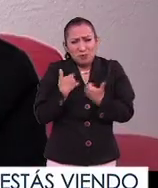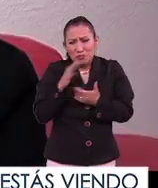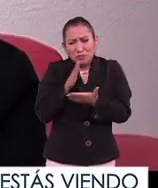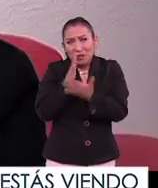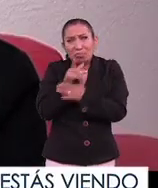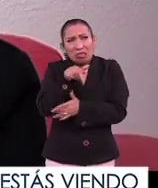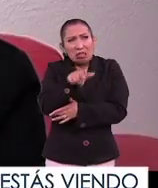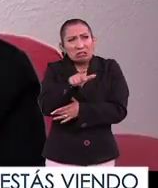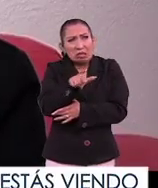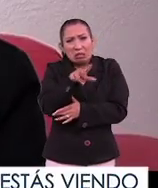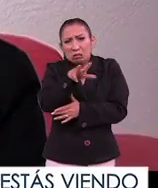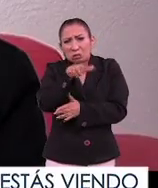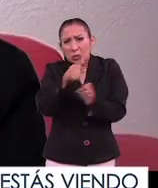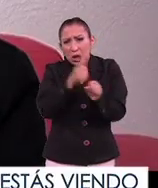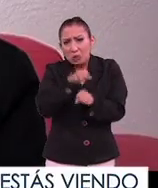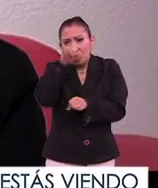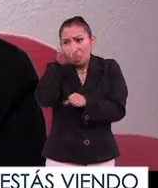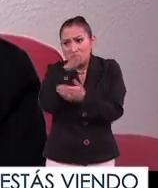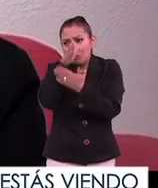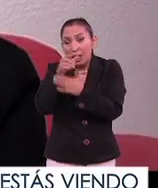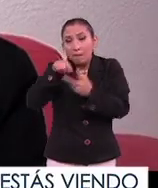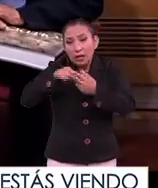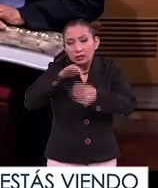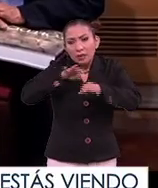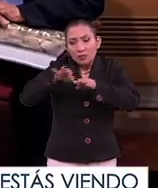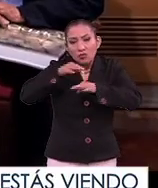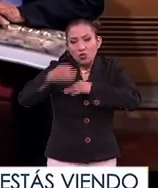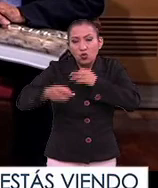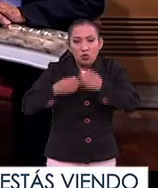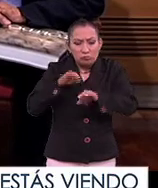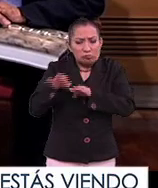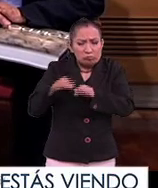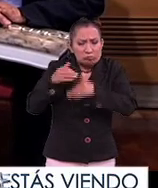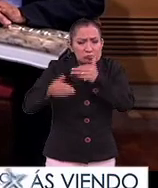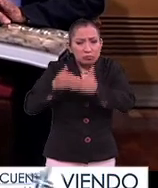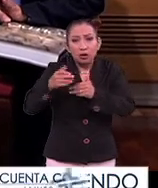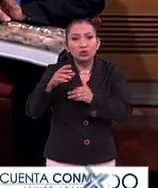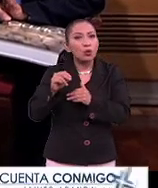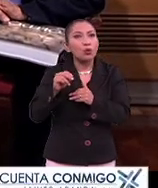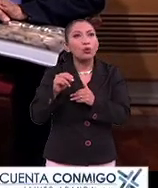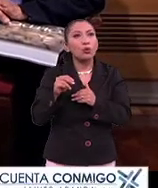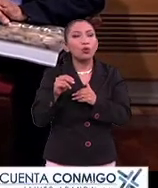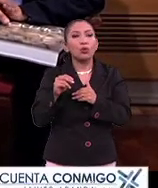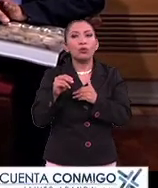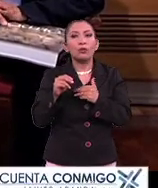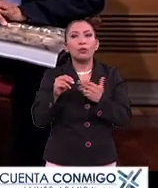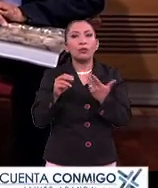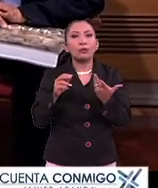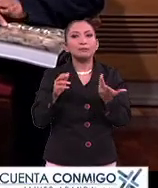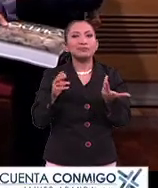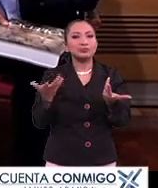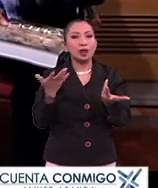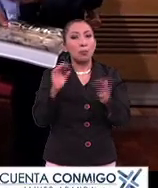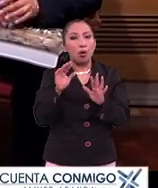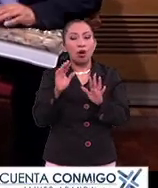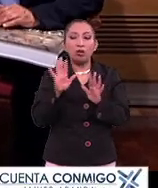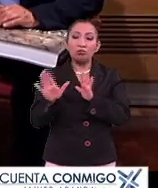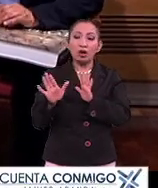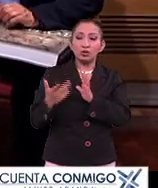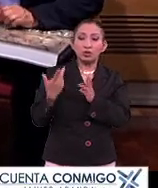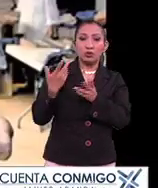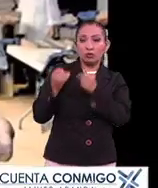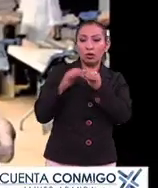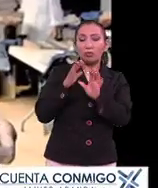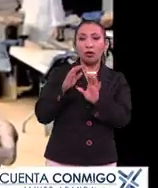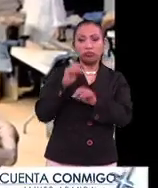prácticamente, creo 17, 18 años, ¿no? Y empieza a trabajar muchísimo, además. No es tan parco en su